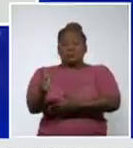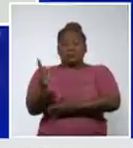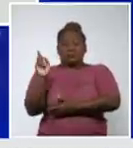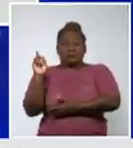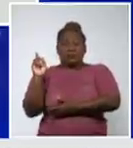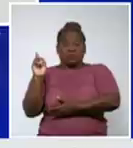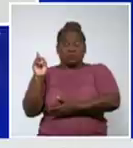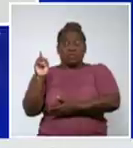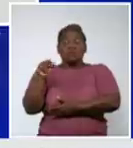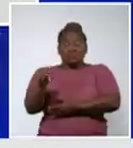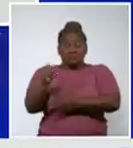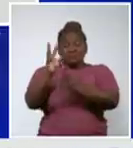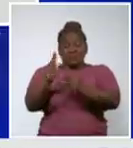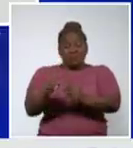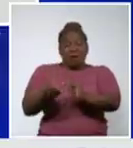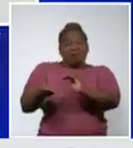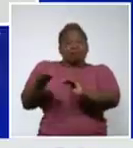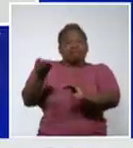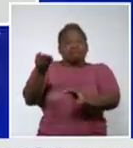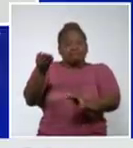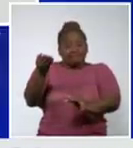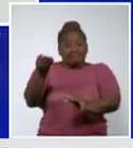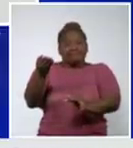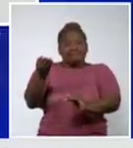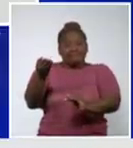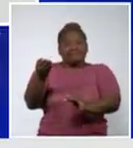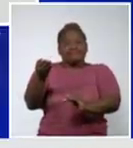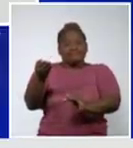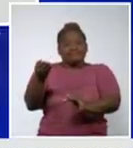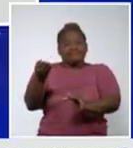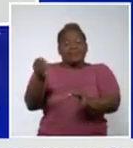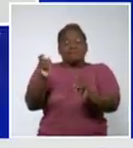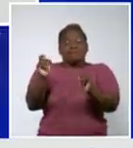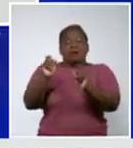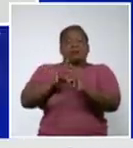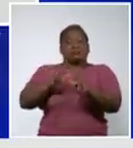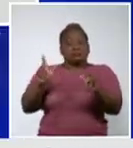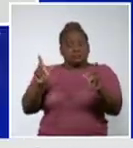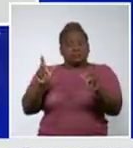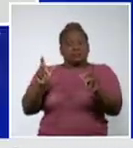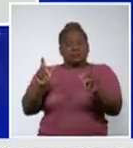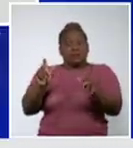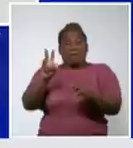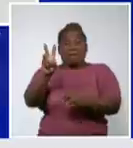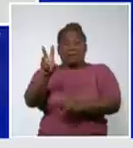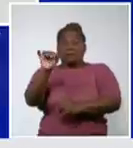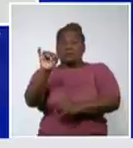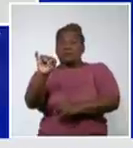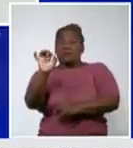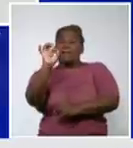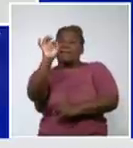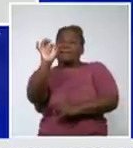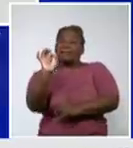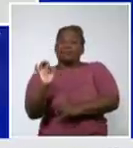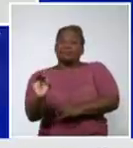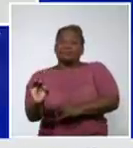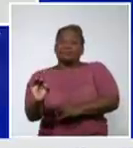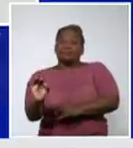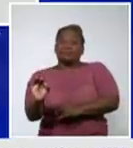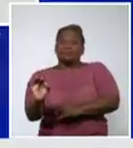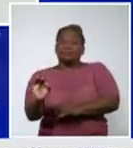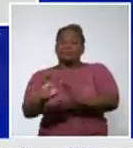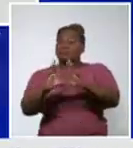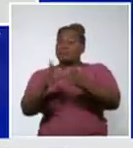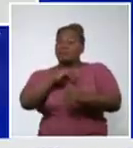cifra alarmante de todos los fallecidos ayer en el mundo. Estamos hablando del 26% de todos los